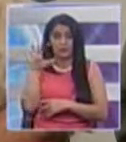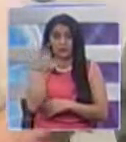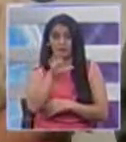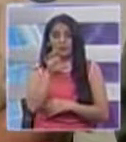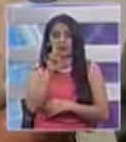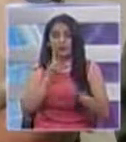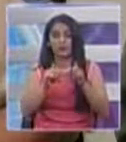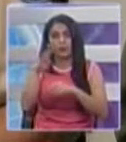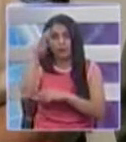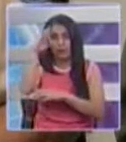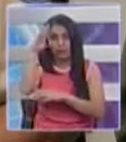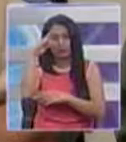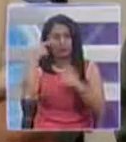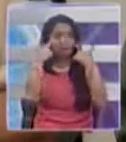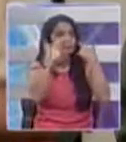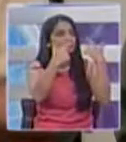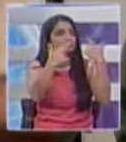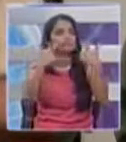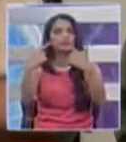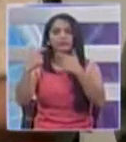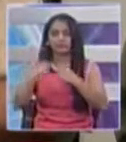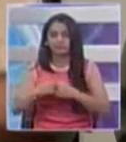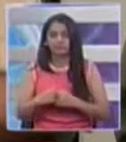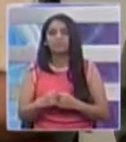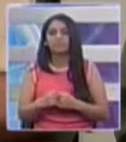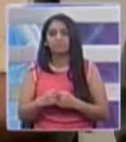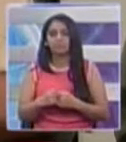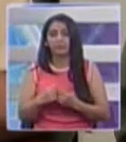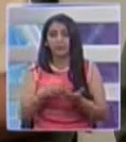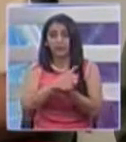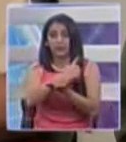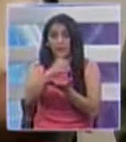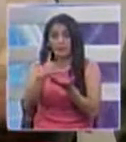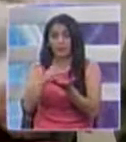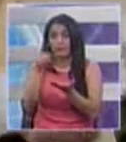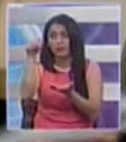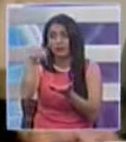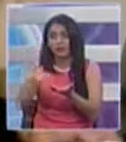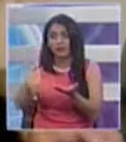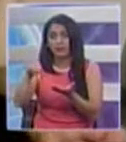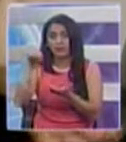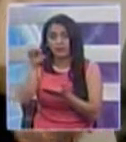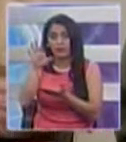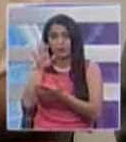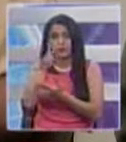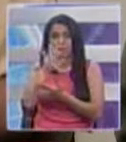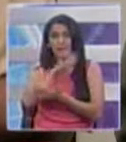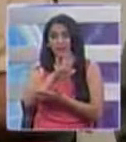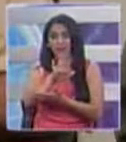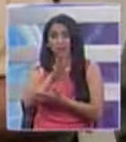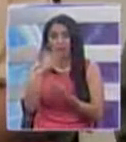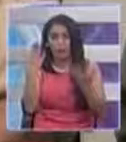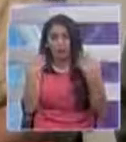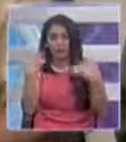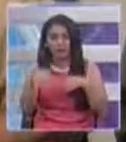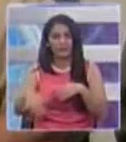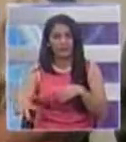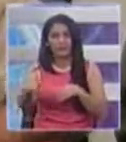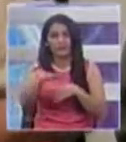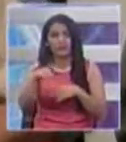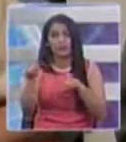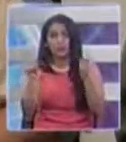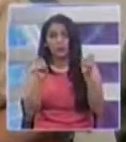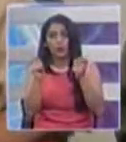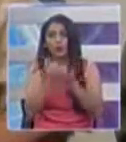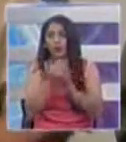todo el feriado de carnaval en lo que corresponde al Distrito Metropolitano de Guayaquil. Como lugares de control